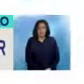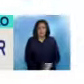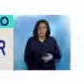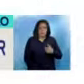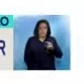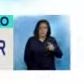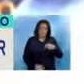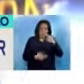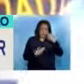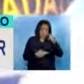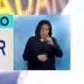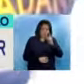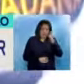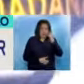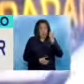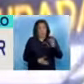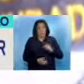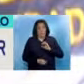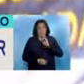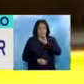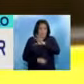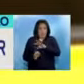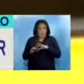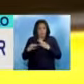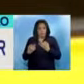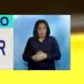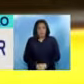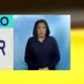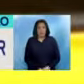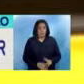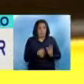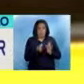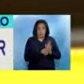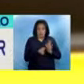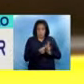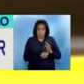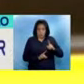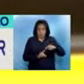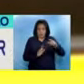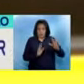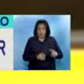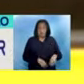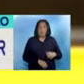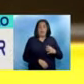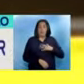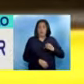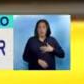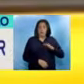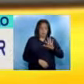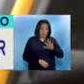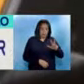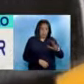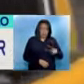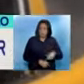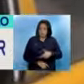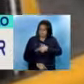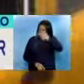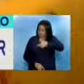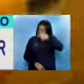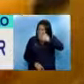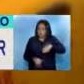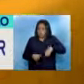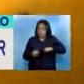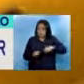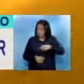Era la noticia que nunca pensó dar a su familia. Su esposo, un taxista de 53 años, había sido asesinado por unos sicarios